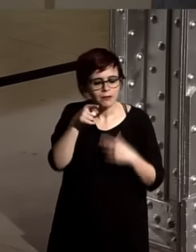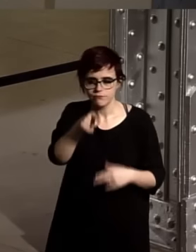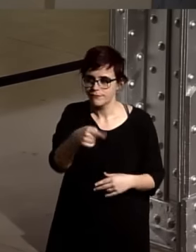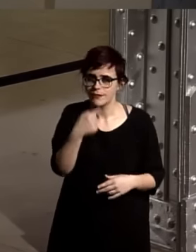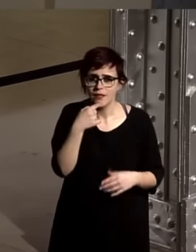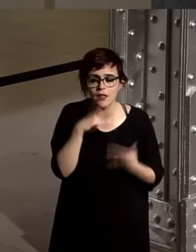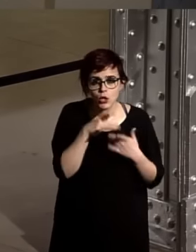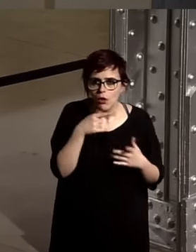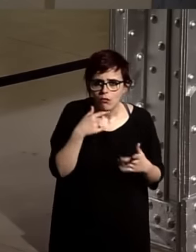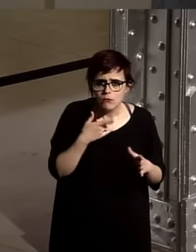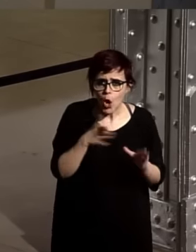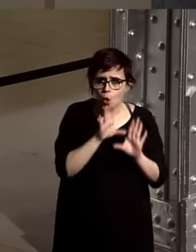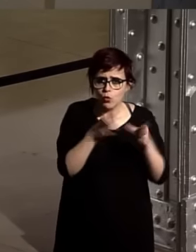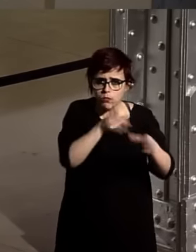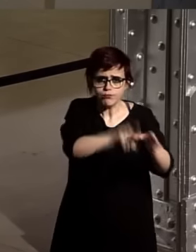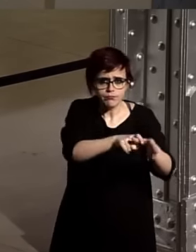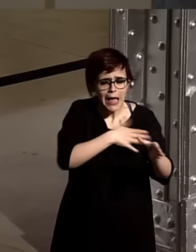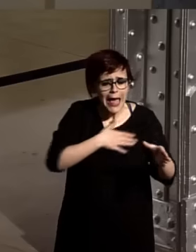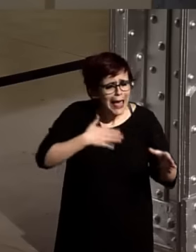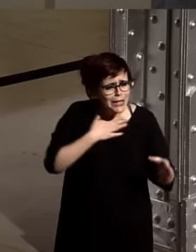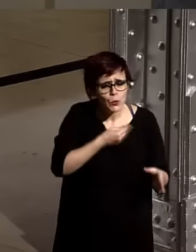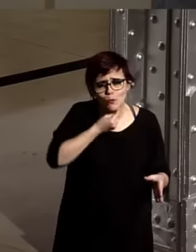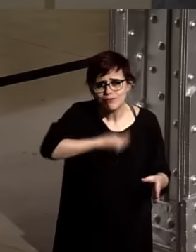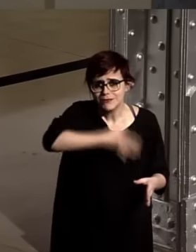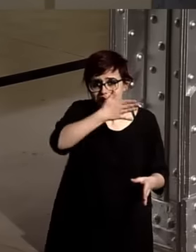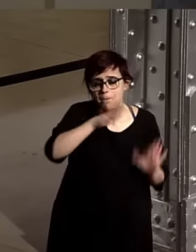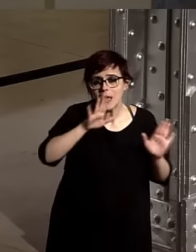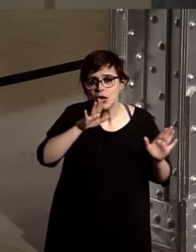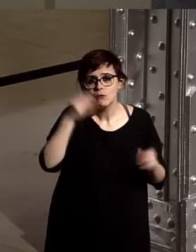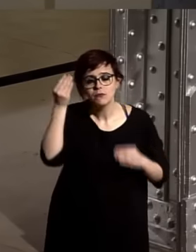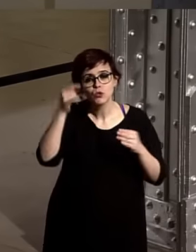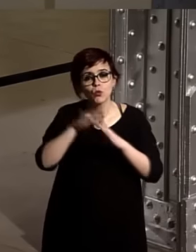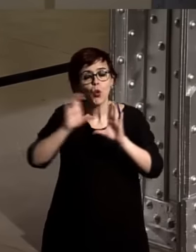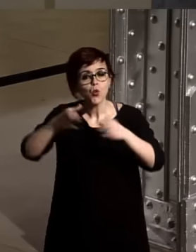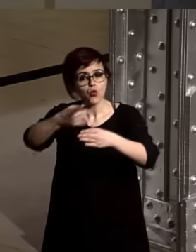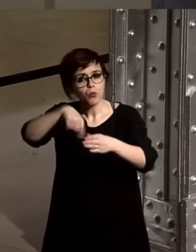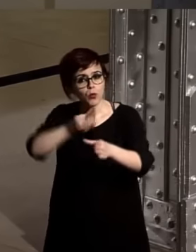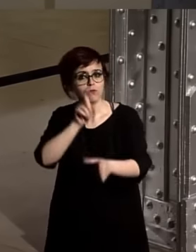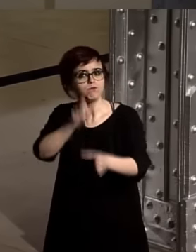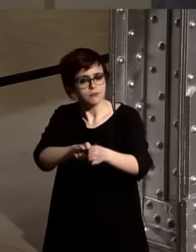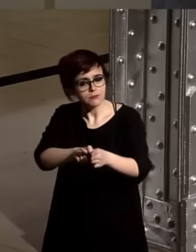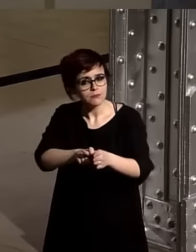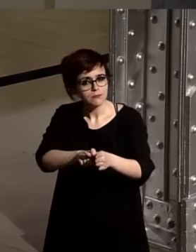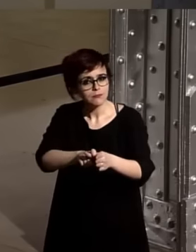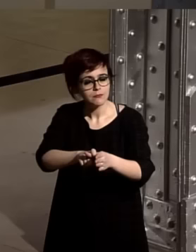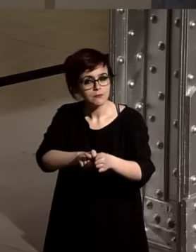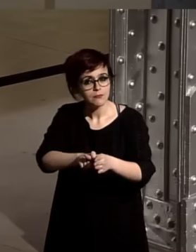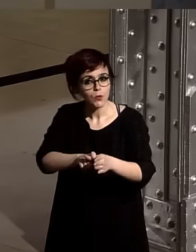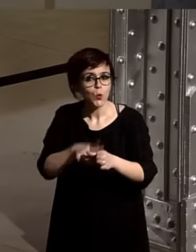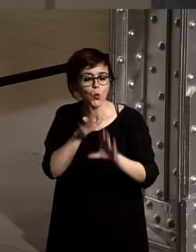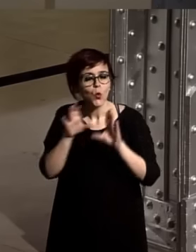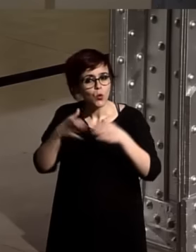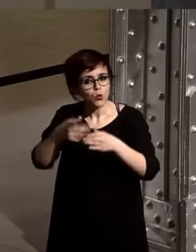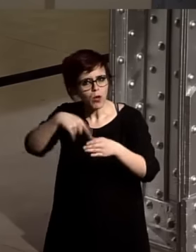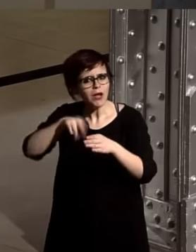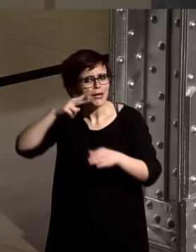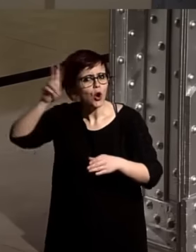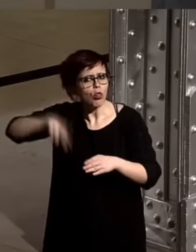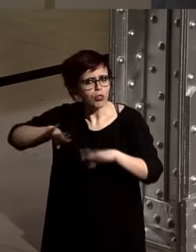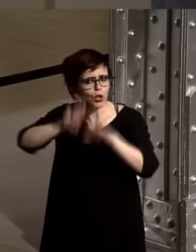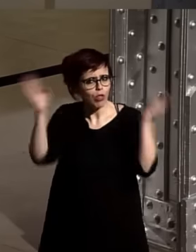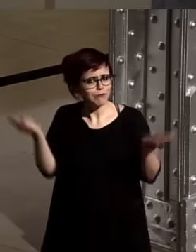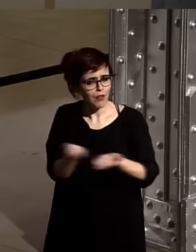Mira yo te cojo encantada pero sería más importante que elijas un grupo que sea un grupo reconocido